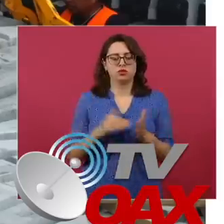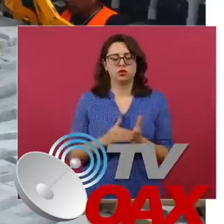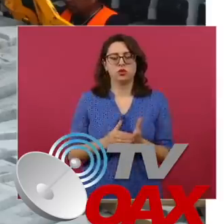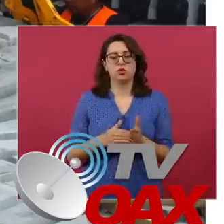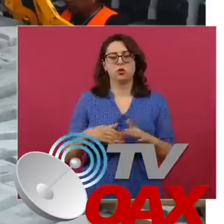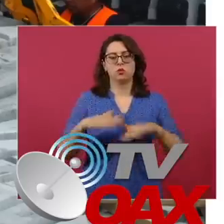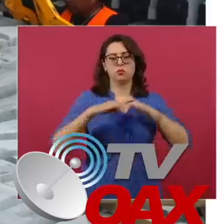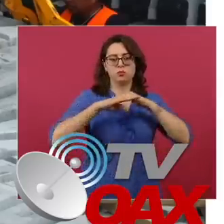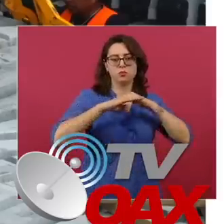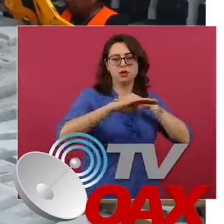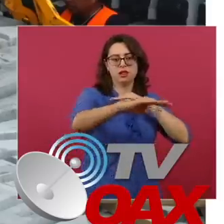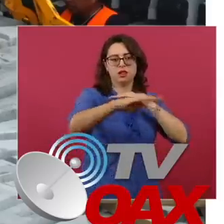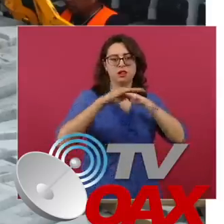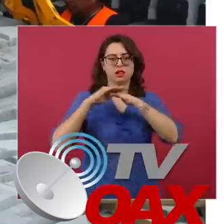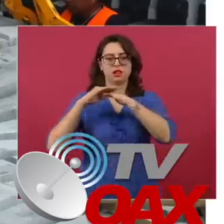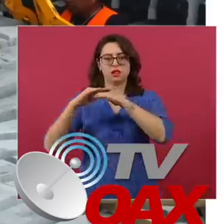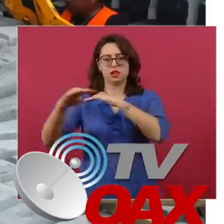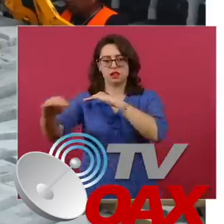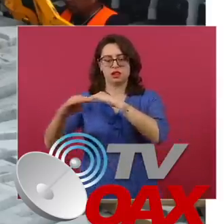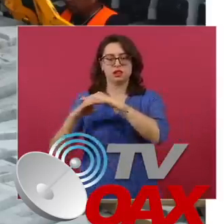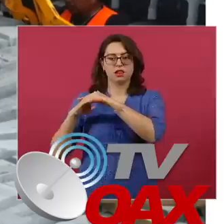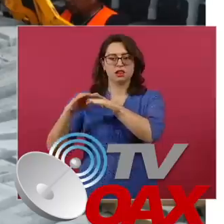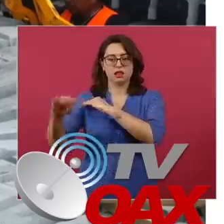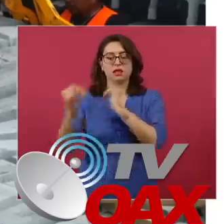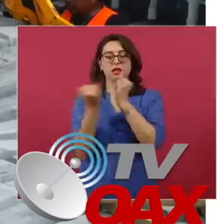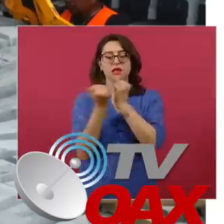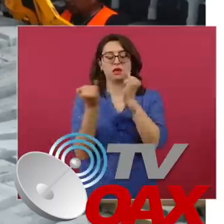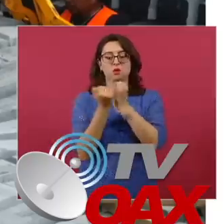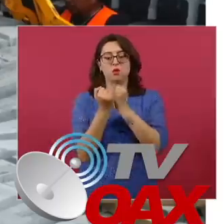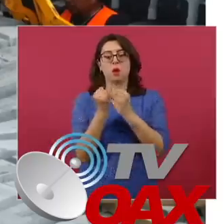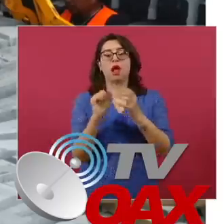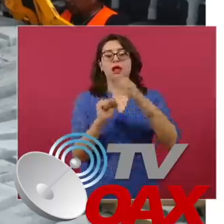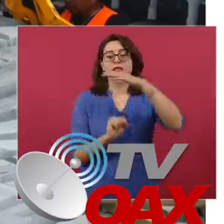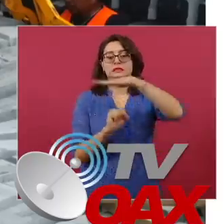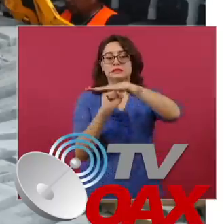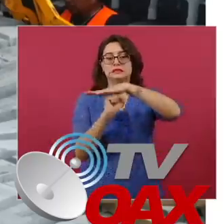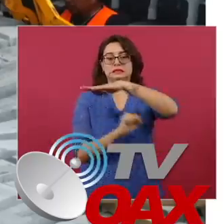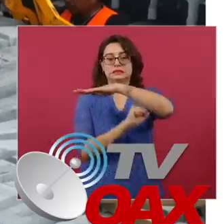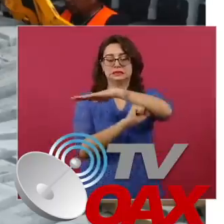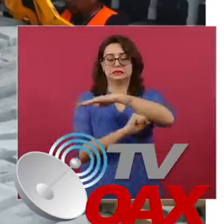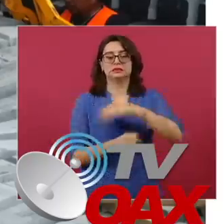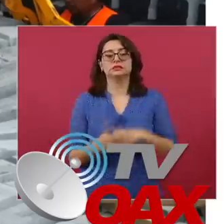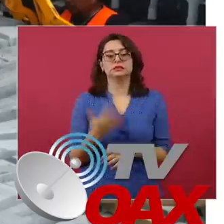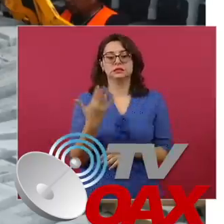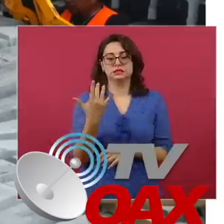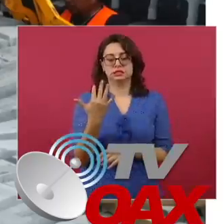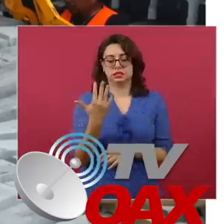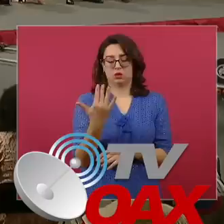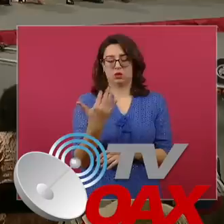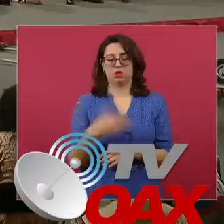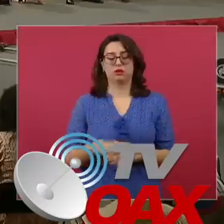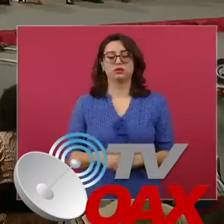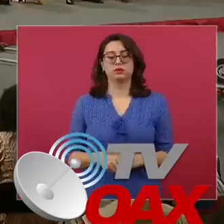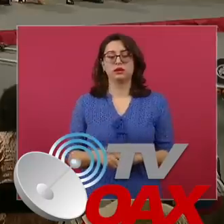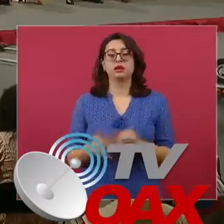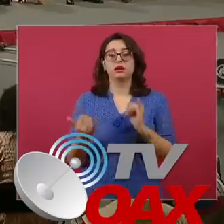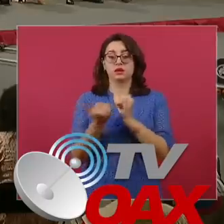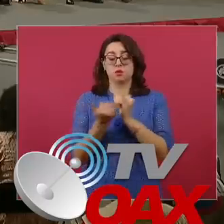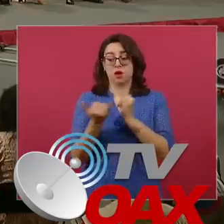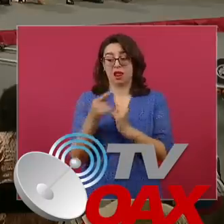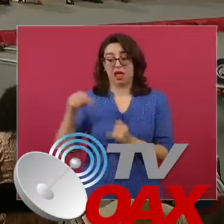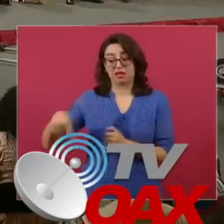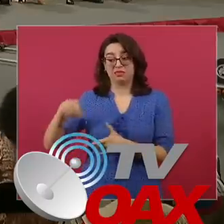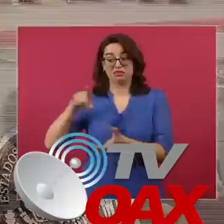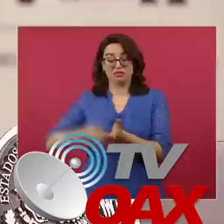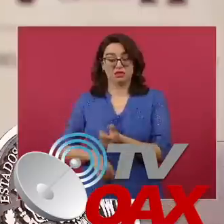como 50 cabezales precolados, que también se está siguiendo un procedimiento colado en sitio y prefabricación de cabezales para poder